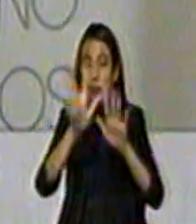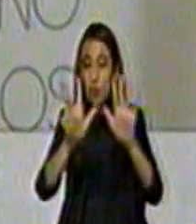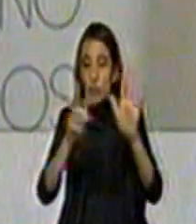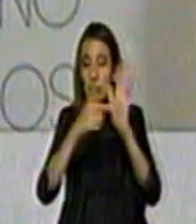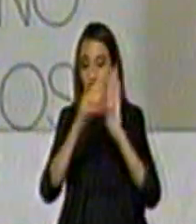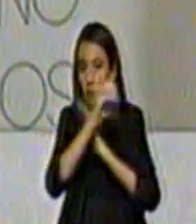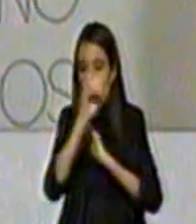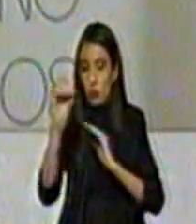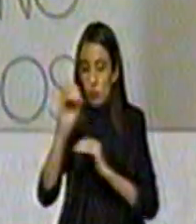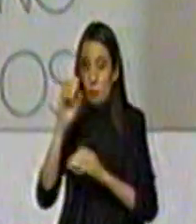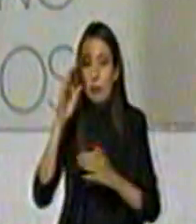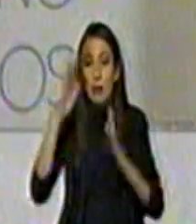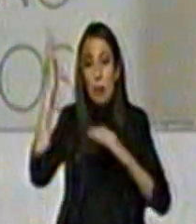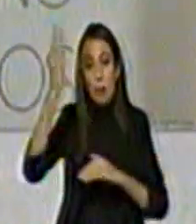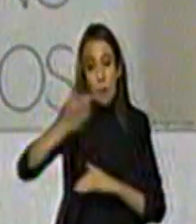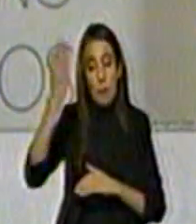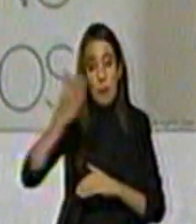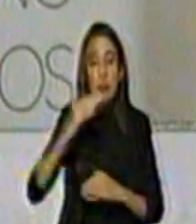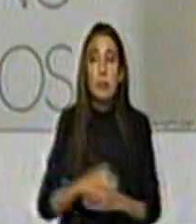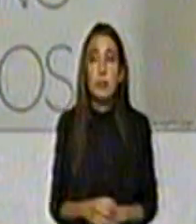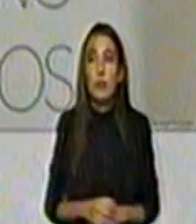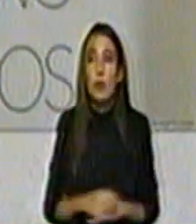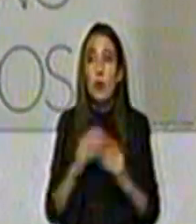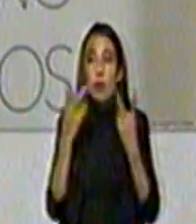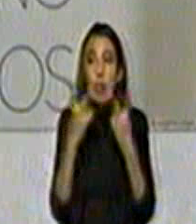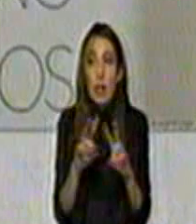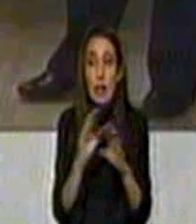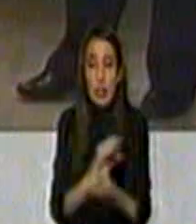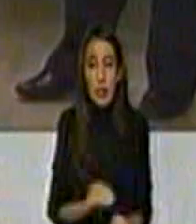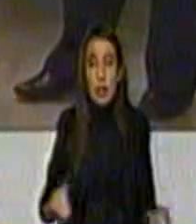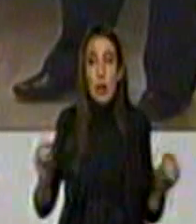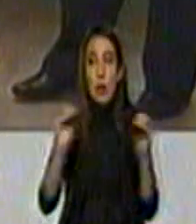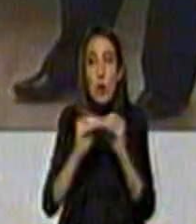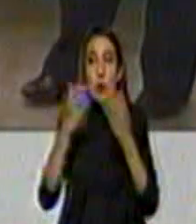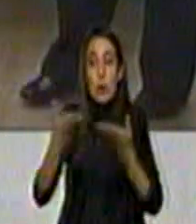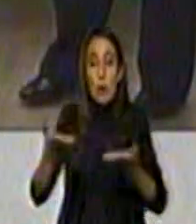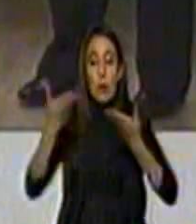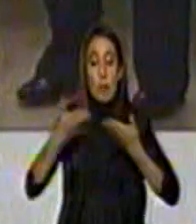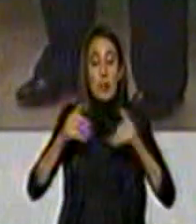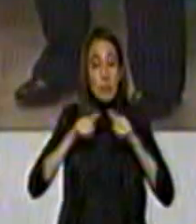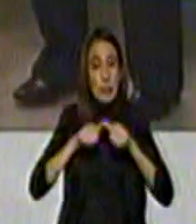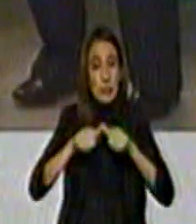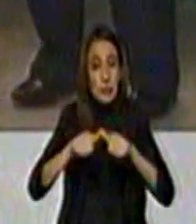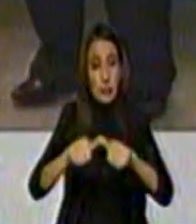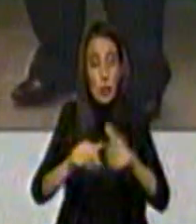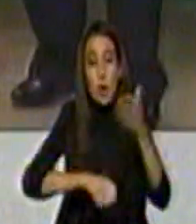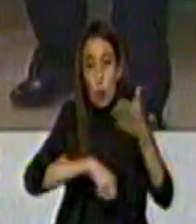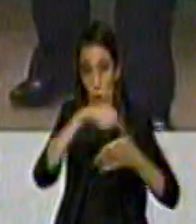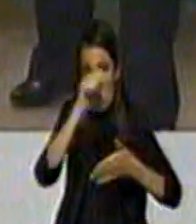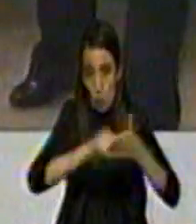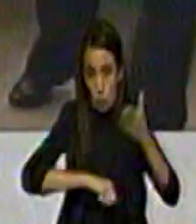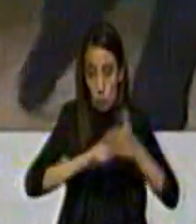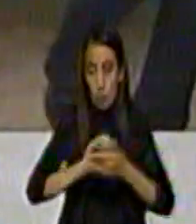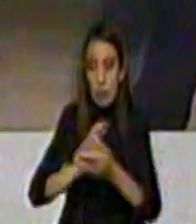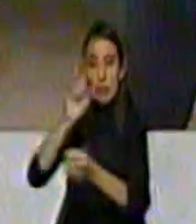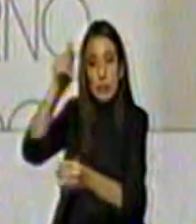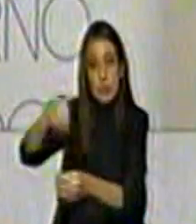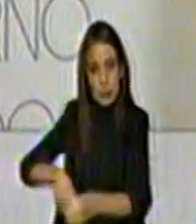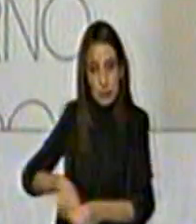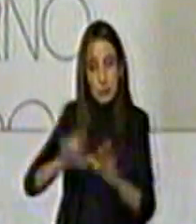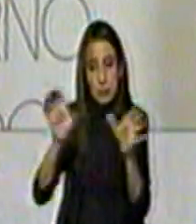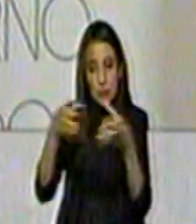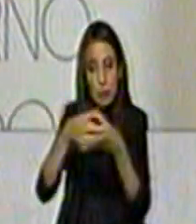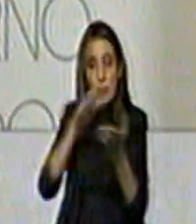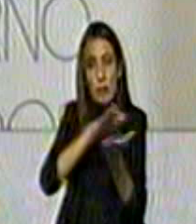en el sector fiscal. La ministra Krimer recordó los beneficios de obtener nombramiento definitivo y pertenecer al magisterio. Es